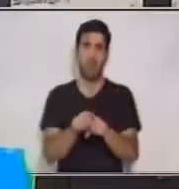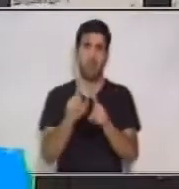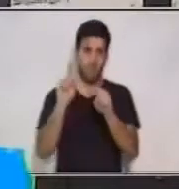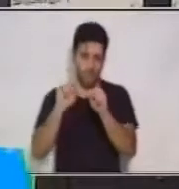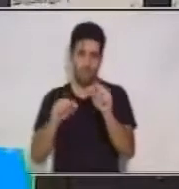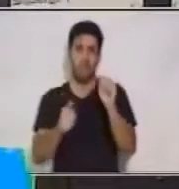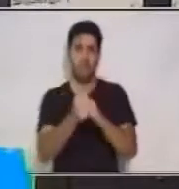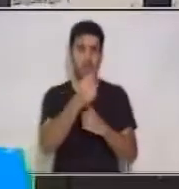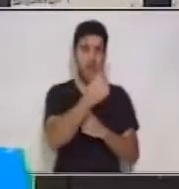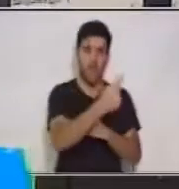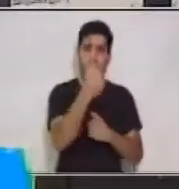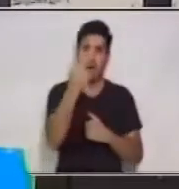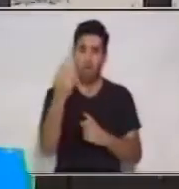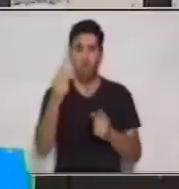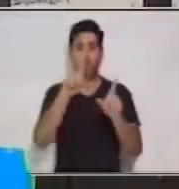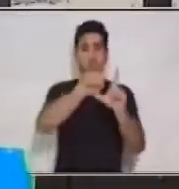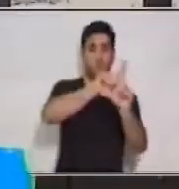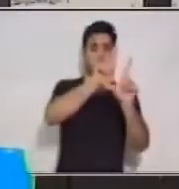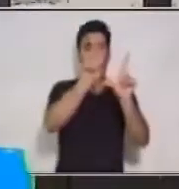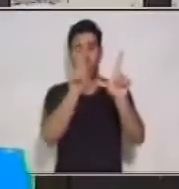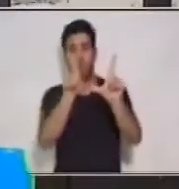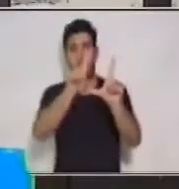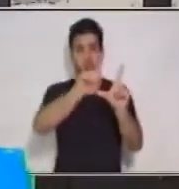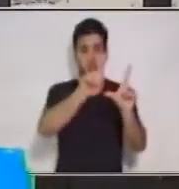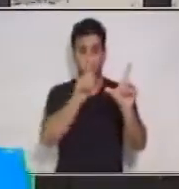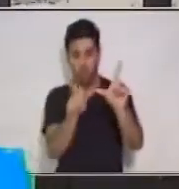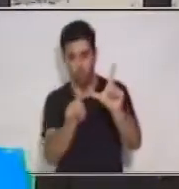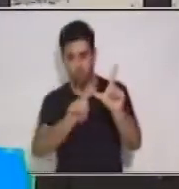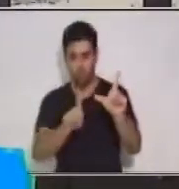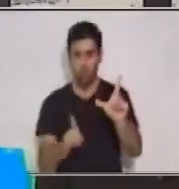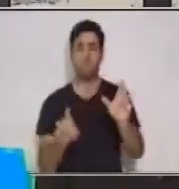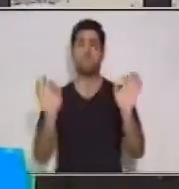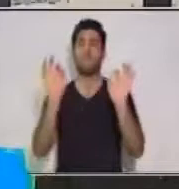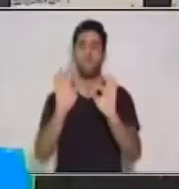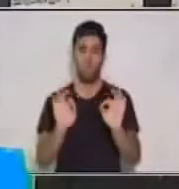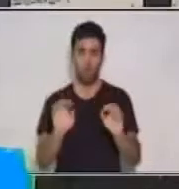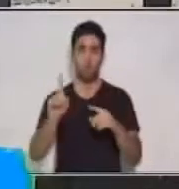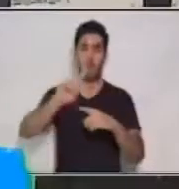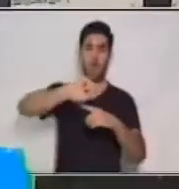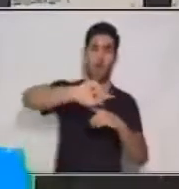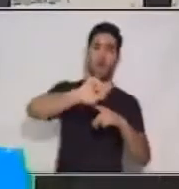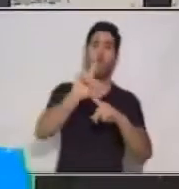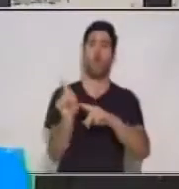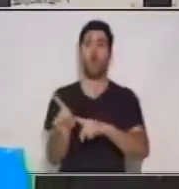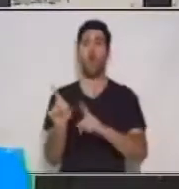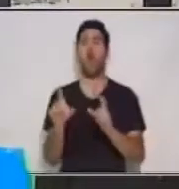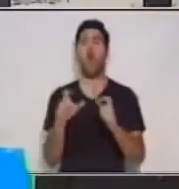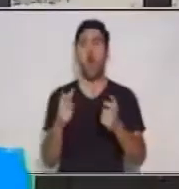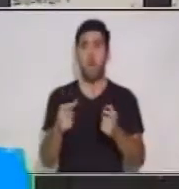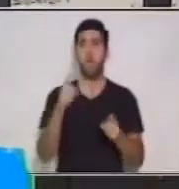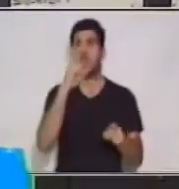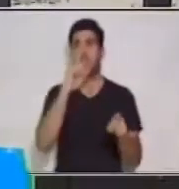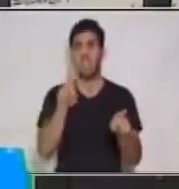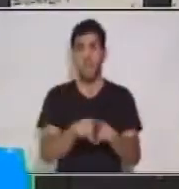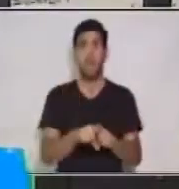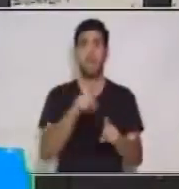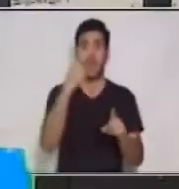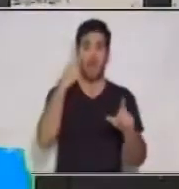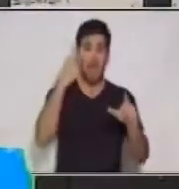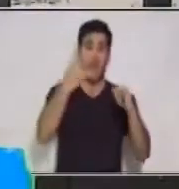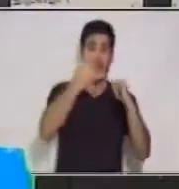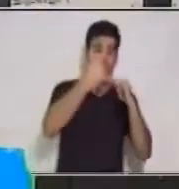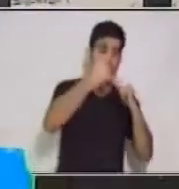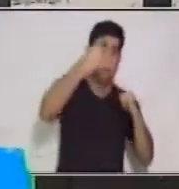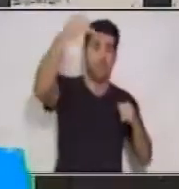y dentro de sus trayectorias se cruzan con otra línea. Ahí, en ese momento, en ese punto de